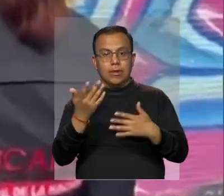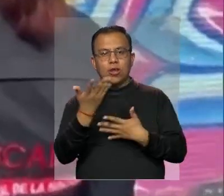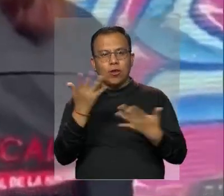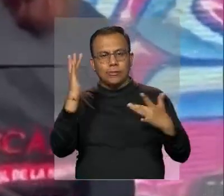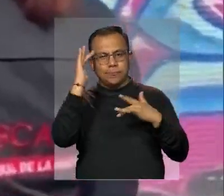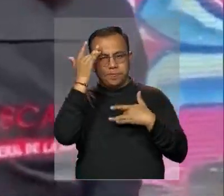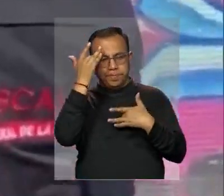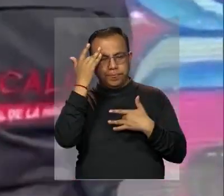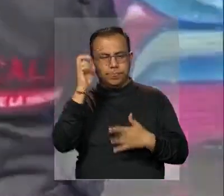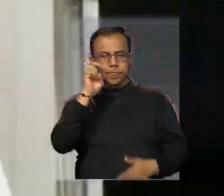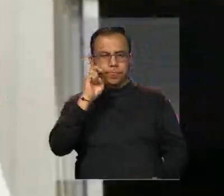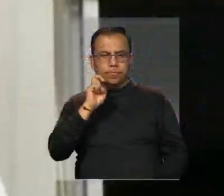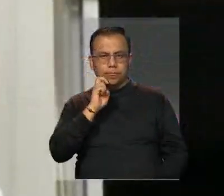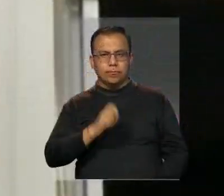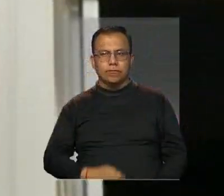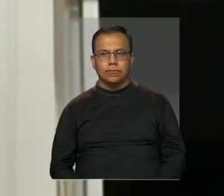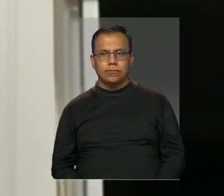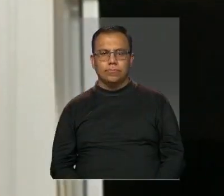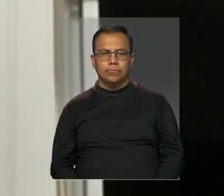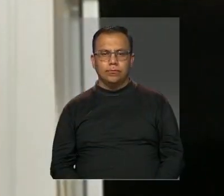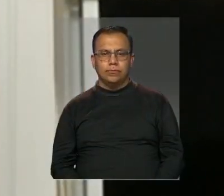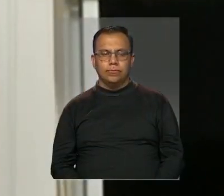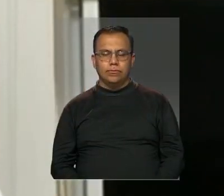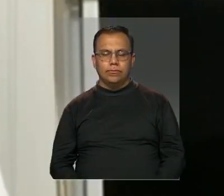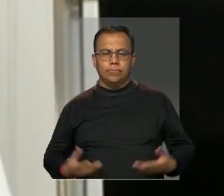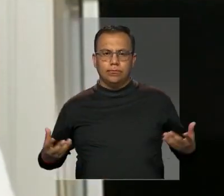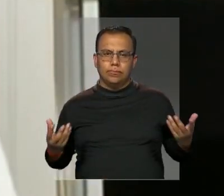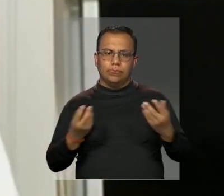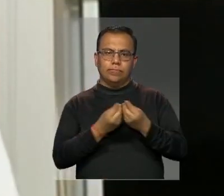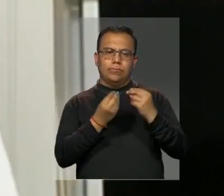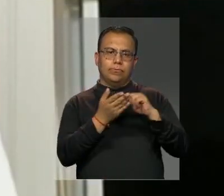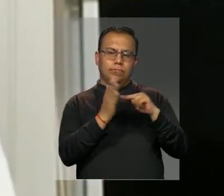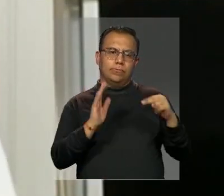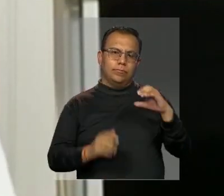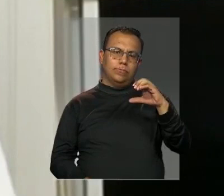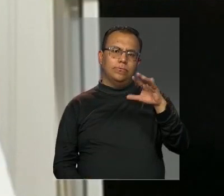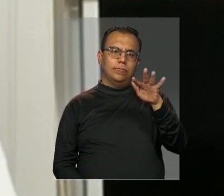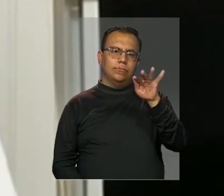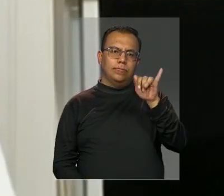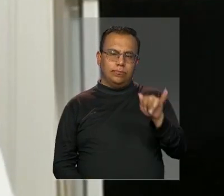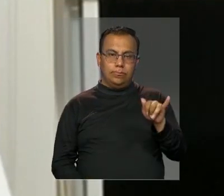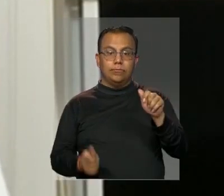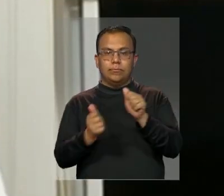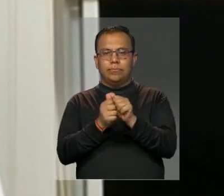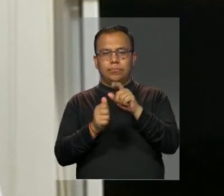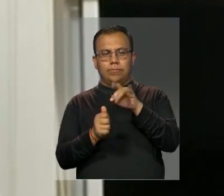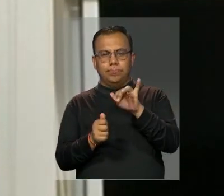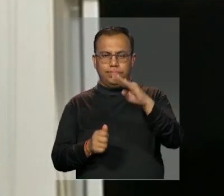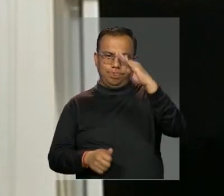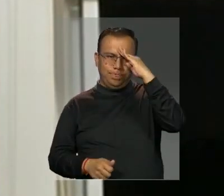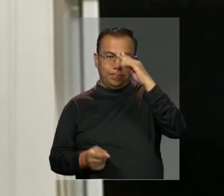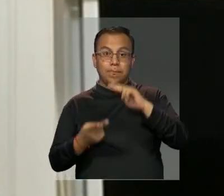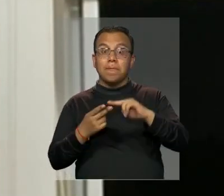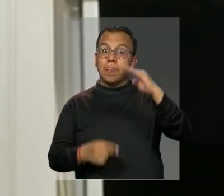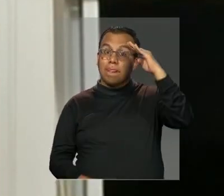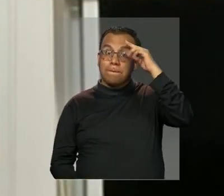sexual. Servidores del Cuerpo Técnico de Investigación CTI, con apoyo del Gaula Militar y la Policía Nacional, materializaron la